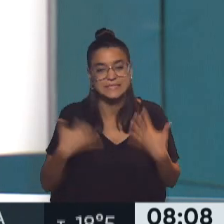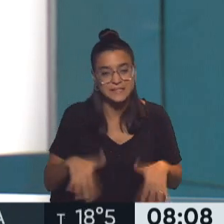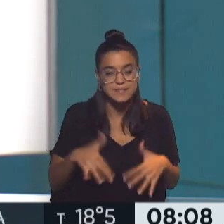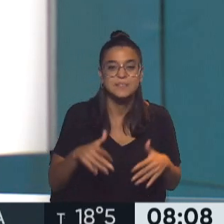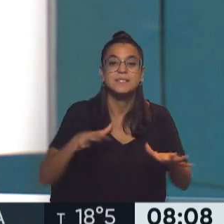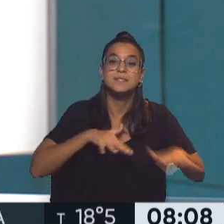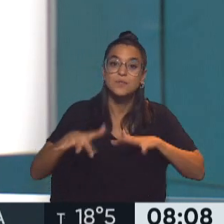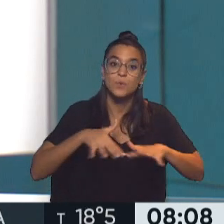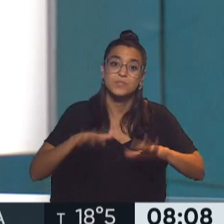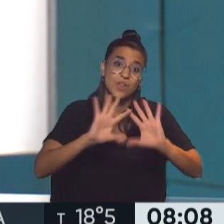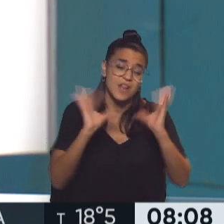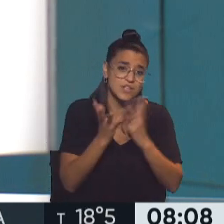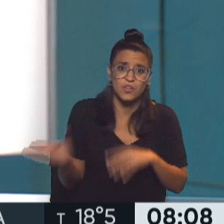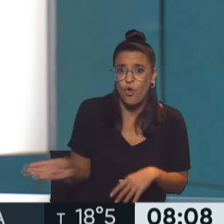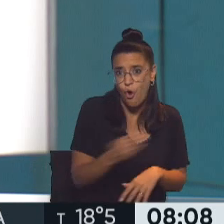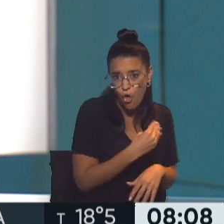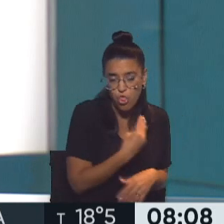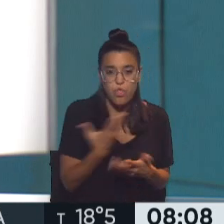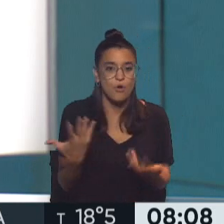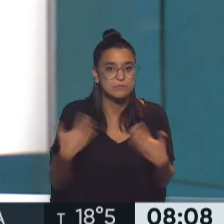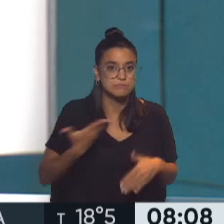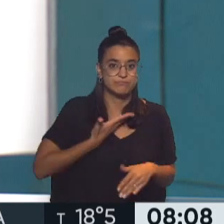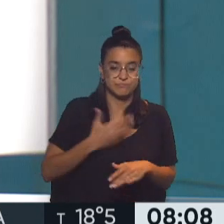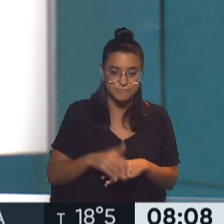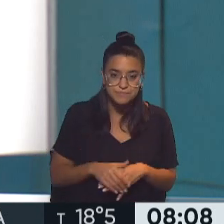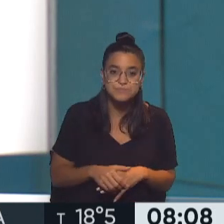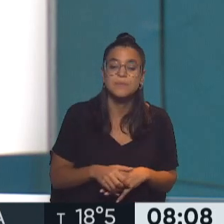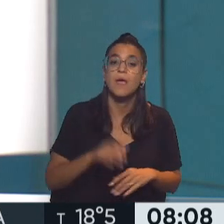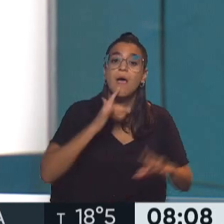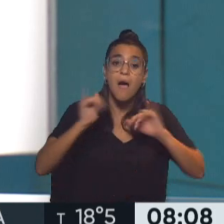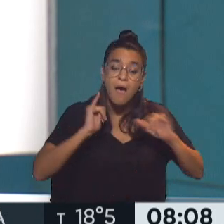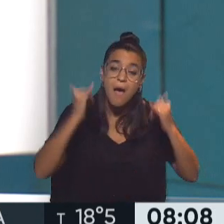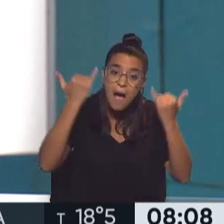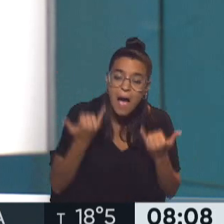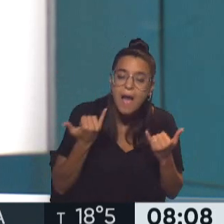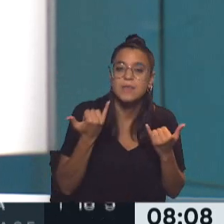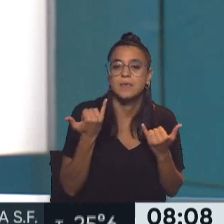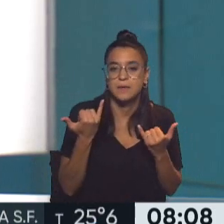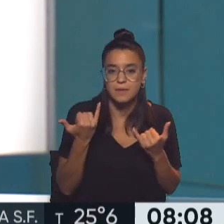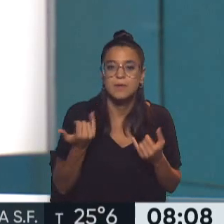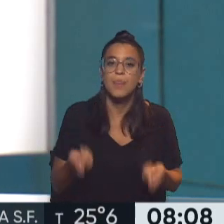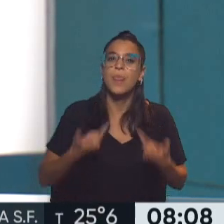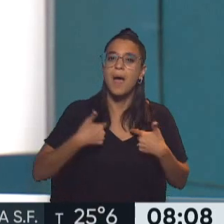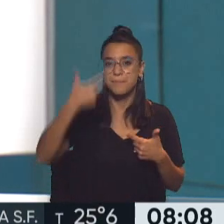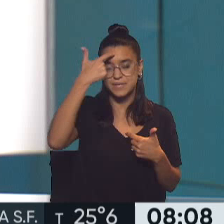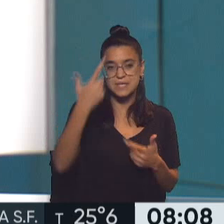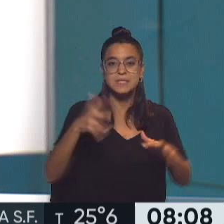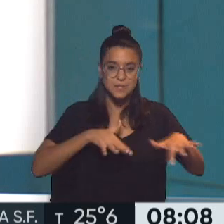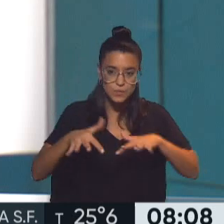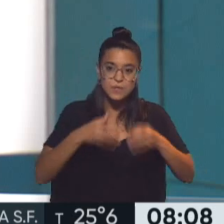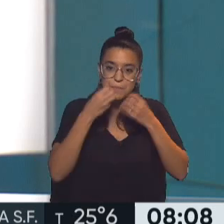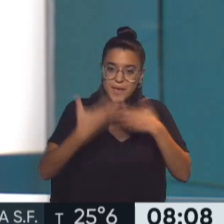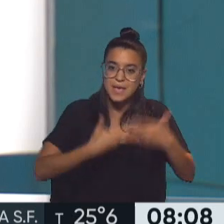esta situación internacional que nos afectó a todos, que nos atravesó. Hay índices alentadores, hay índices que nos hacen pensar en que la situación